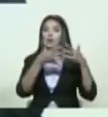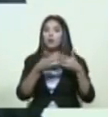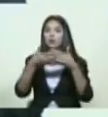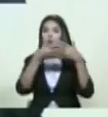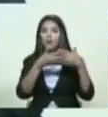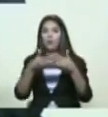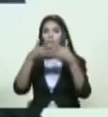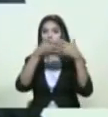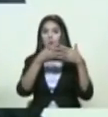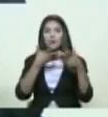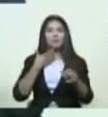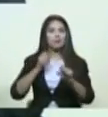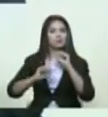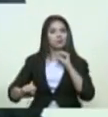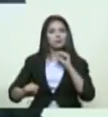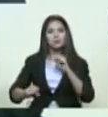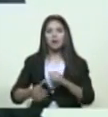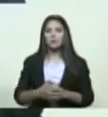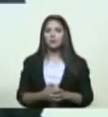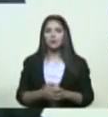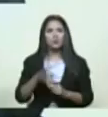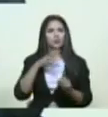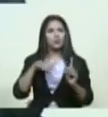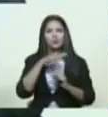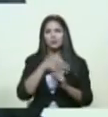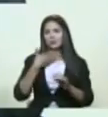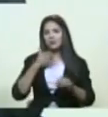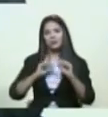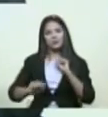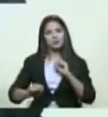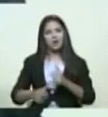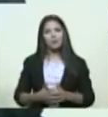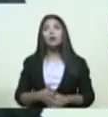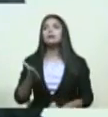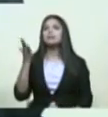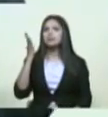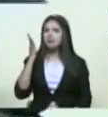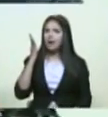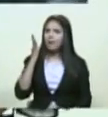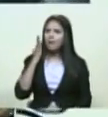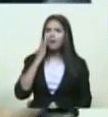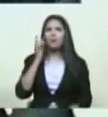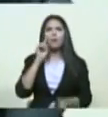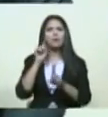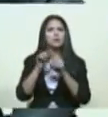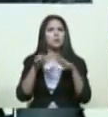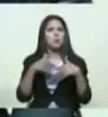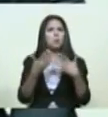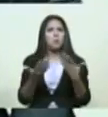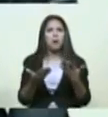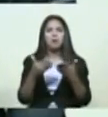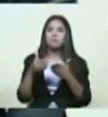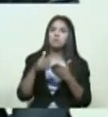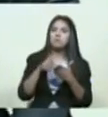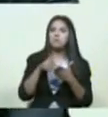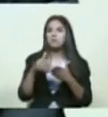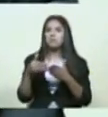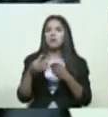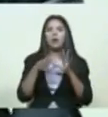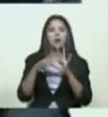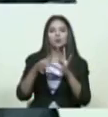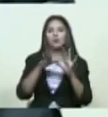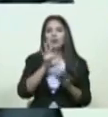América. Rechazamos, condenamos ese tipo de acciones y sabemos que eso busca vulnerar la soberanía del